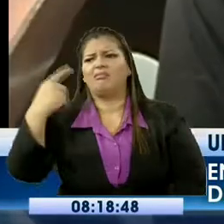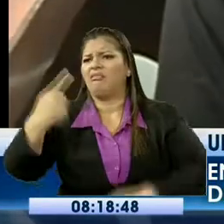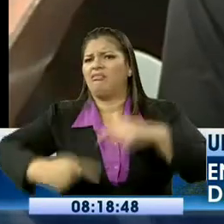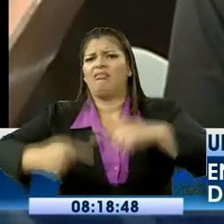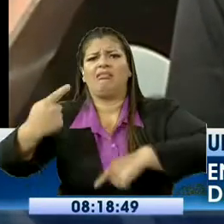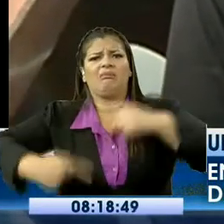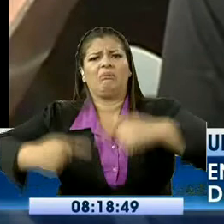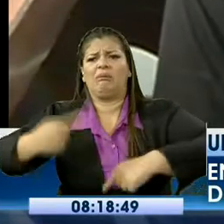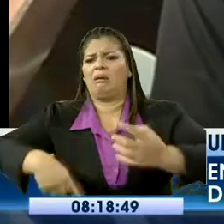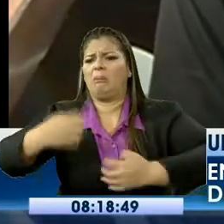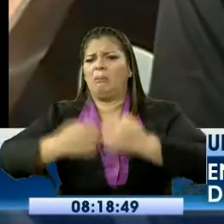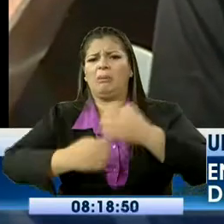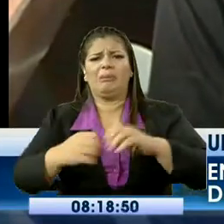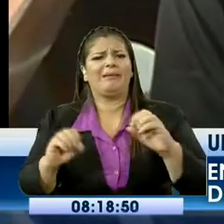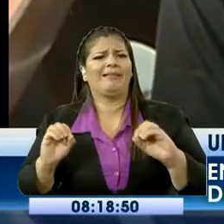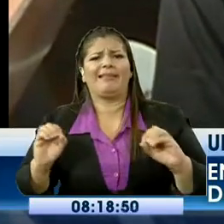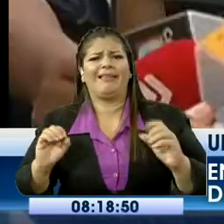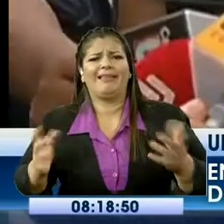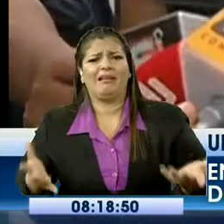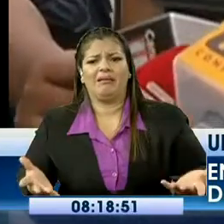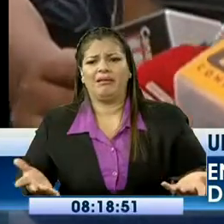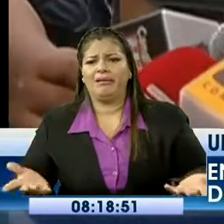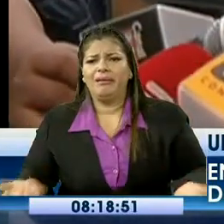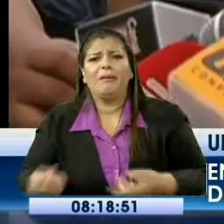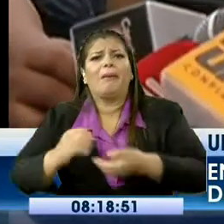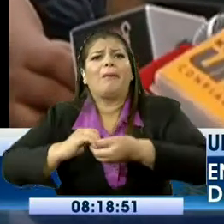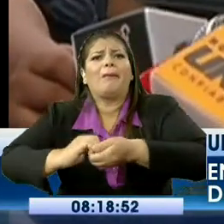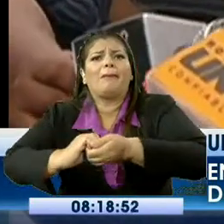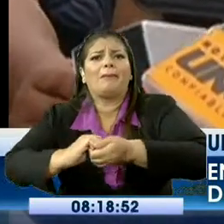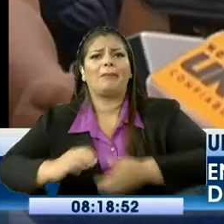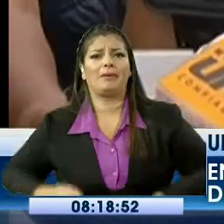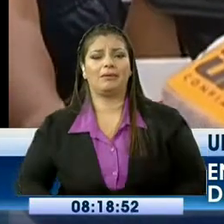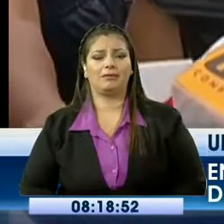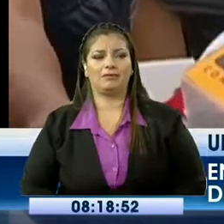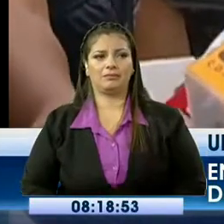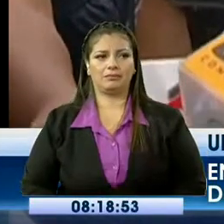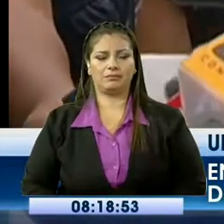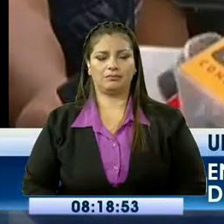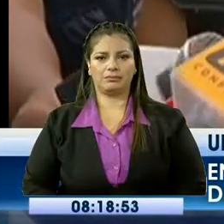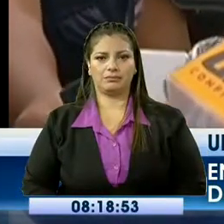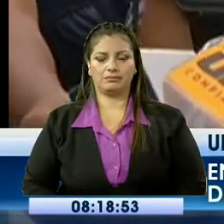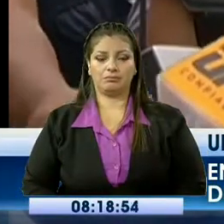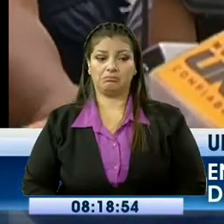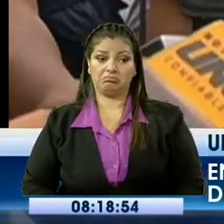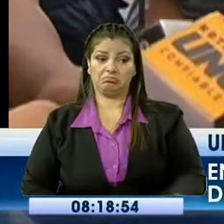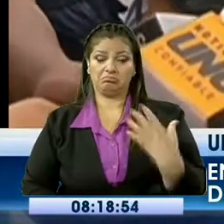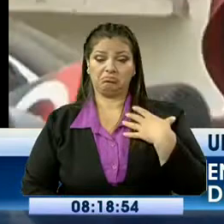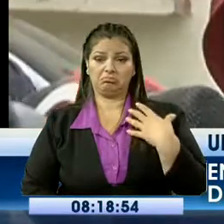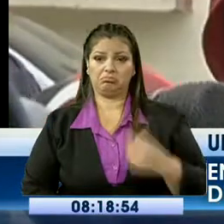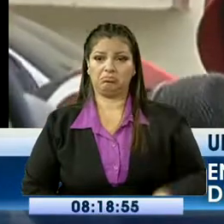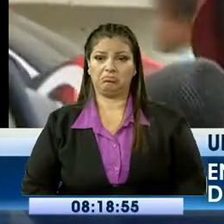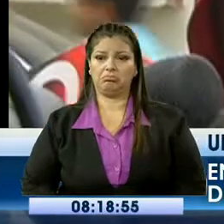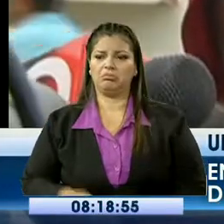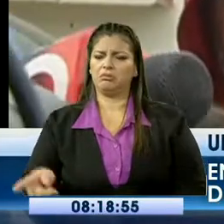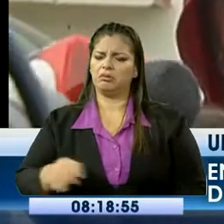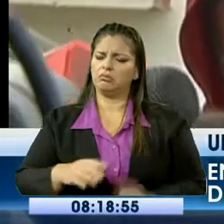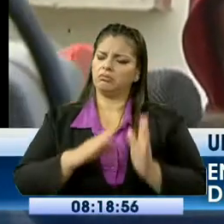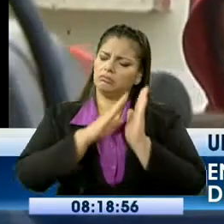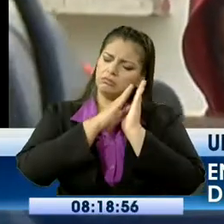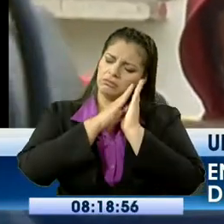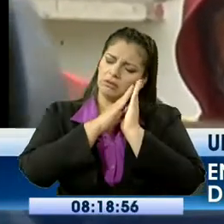y menos entre ellos dos. Y ahí conversan, dice que él ha llegado a la casa a dormir y entonces ahí lo ha cogido él. Es tranquila